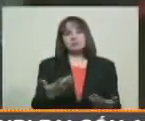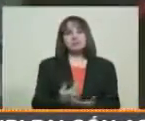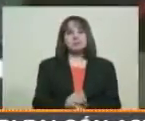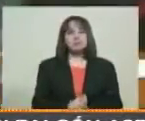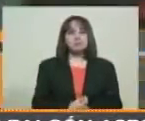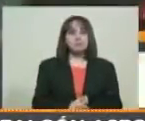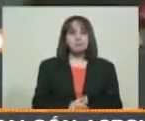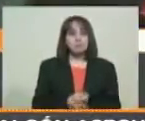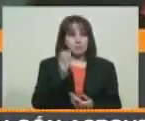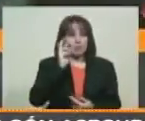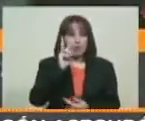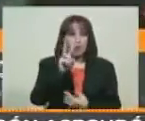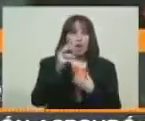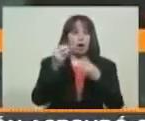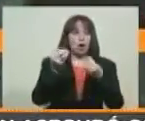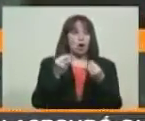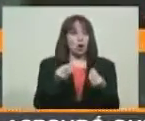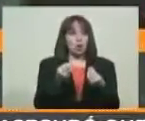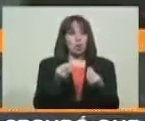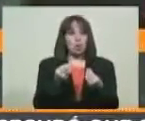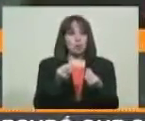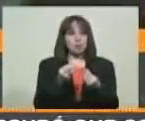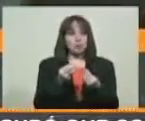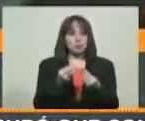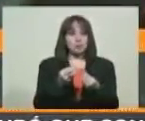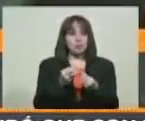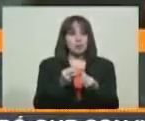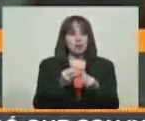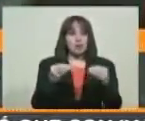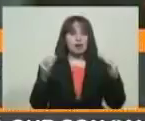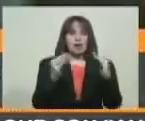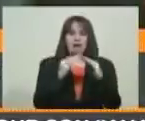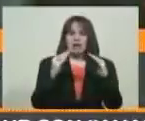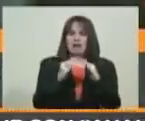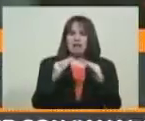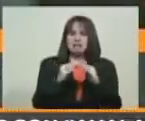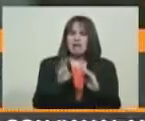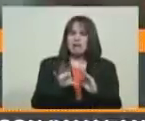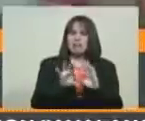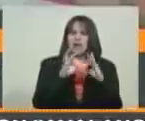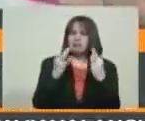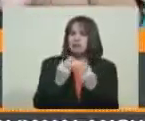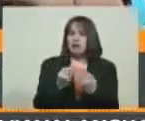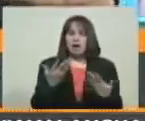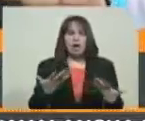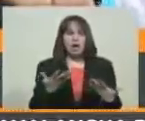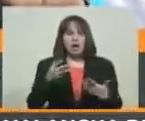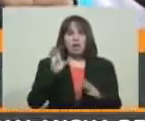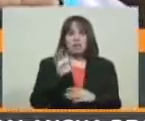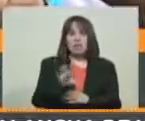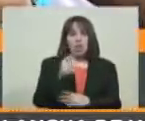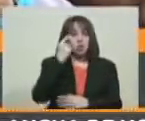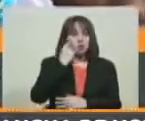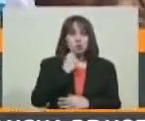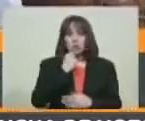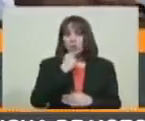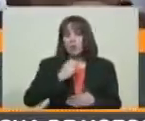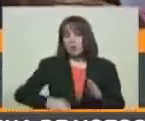Fíjense ustedes a nivel de hogares de la patria. El Estado Sucre ha roto